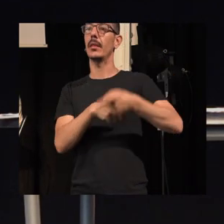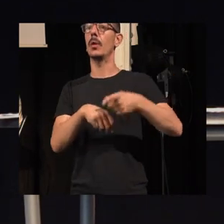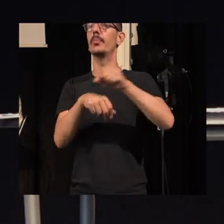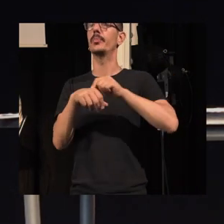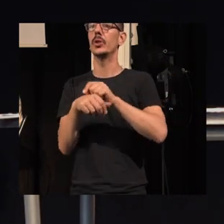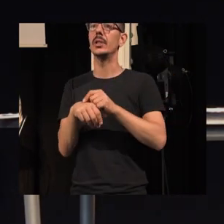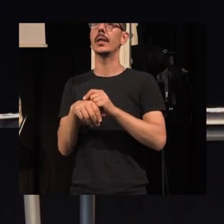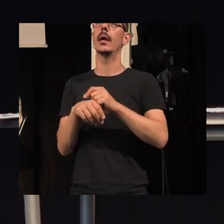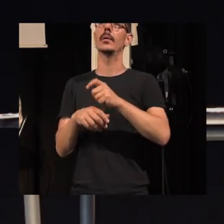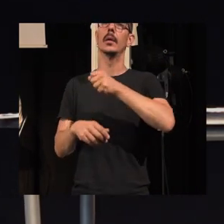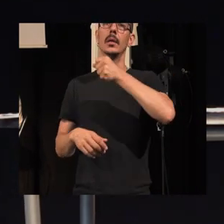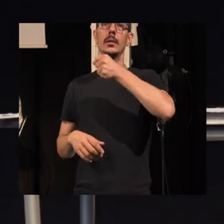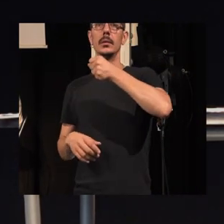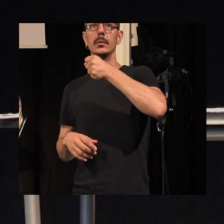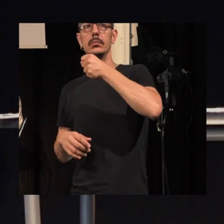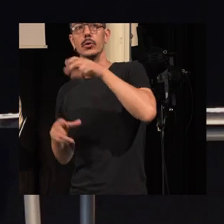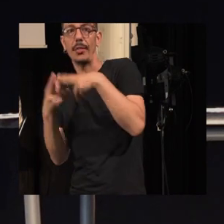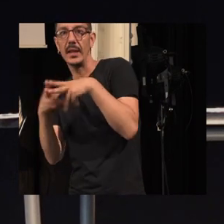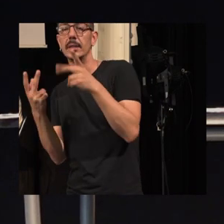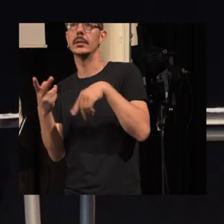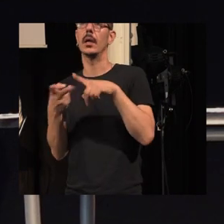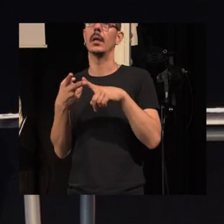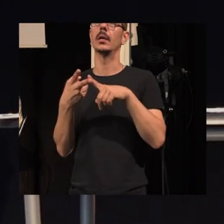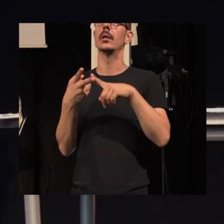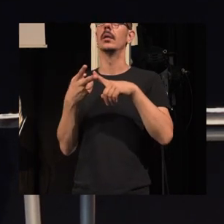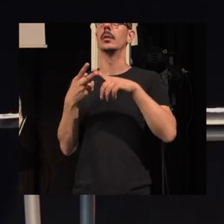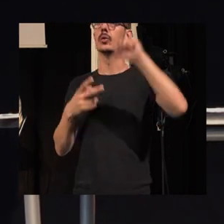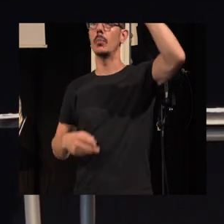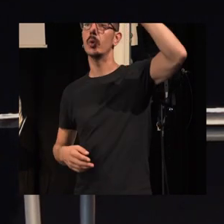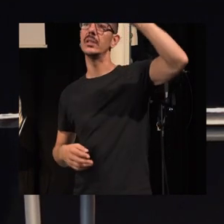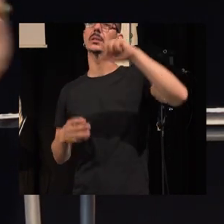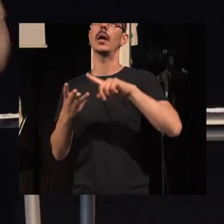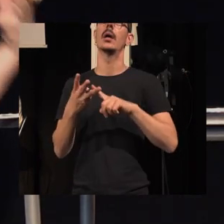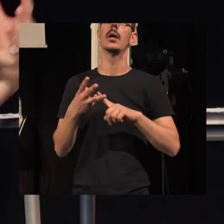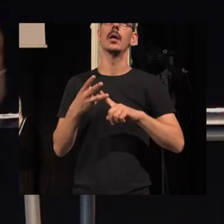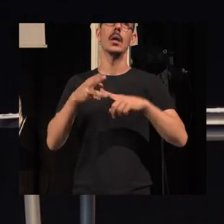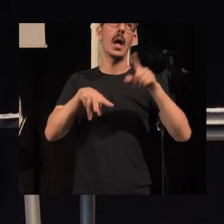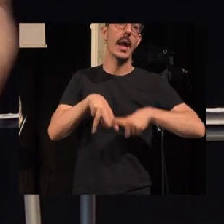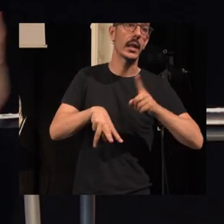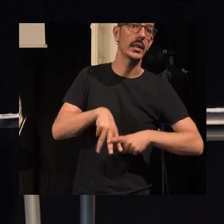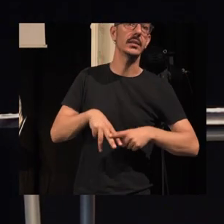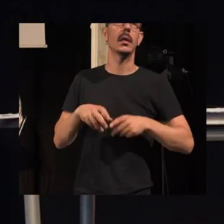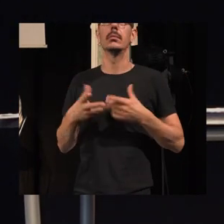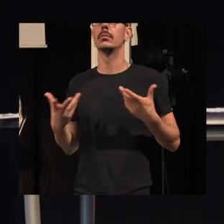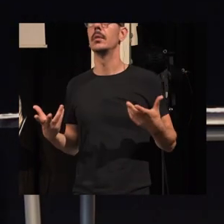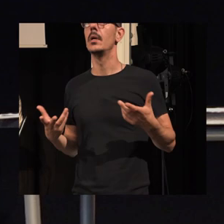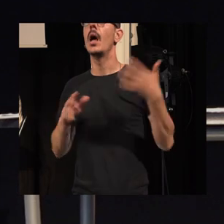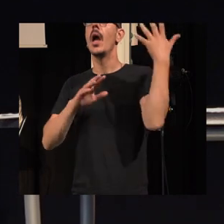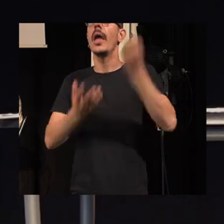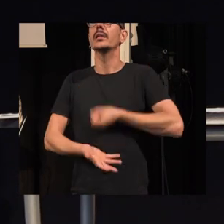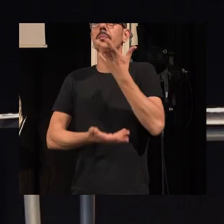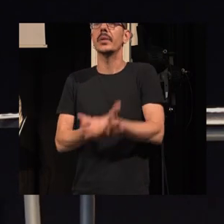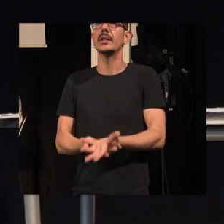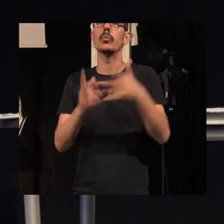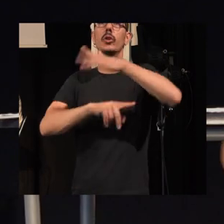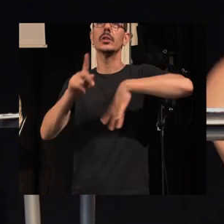socialista, comunista, anarquista, y que expresa en un contexto que es el inicio del siglo XXI